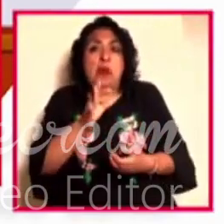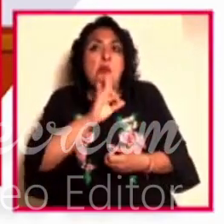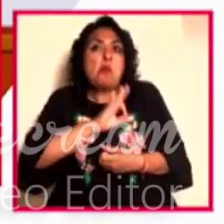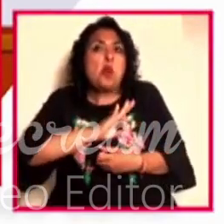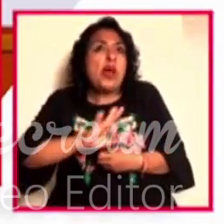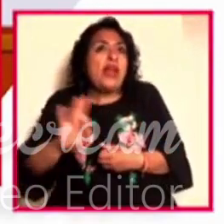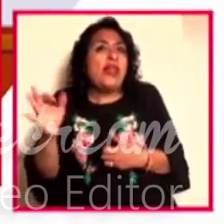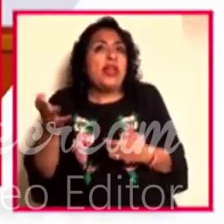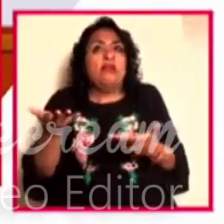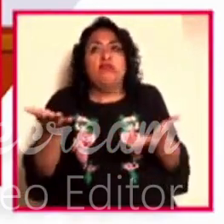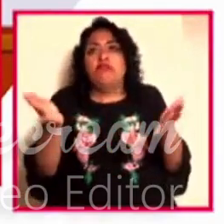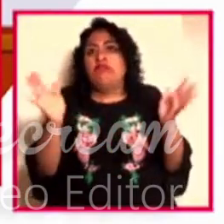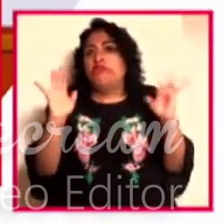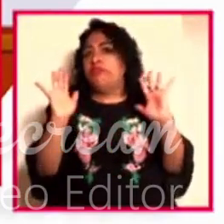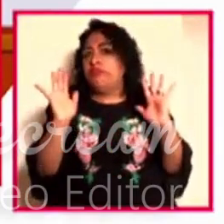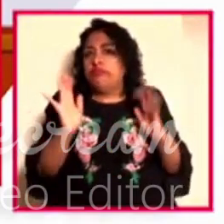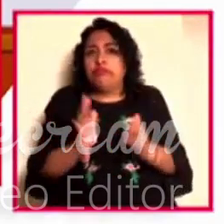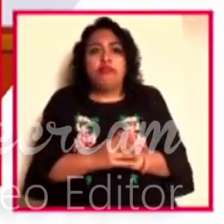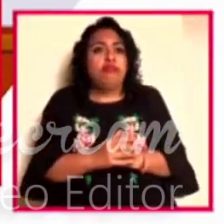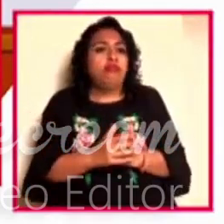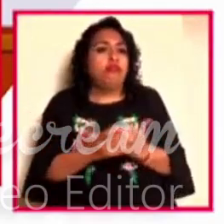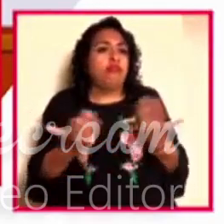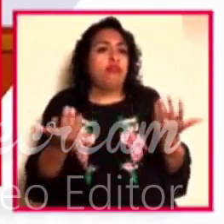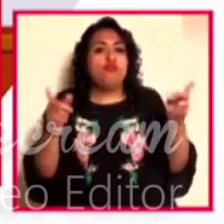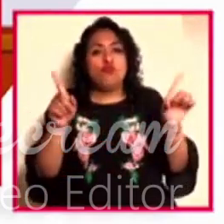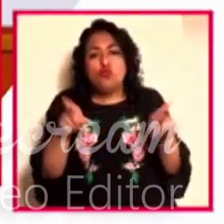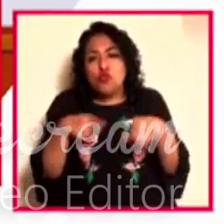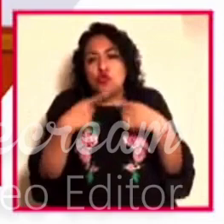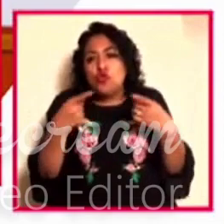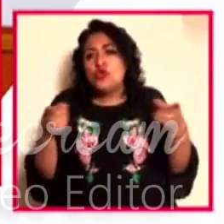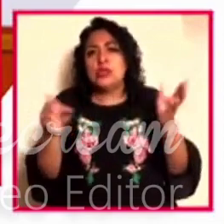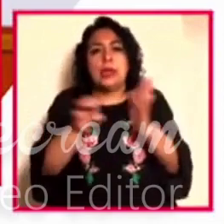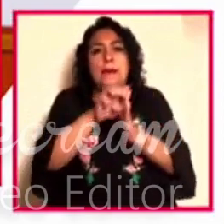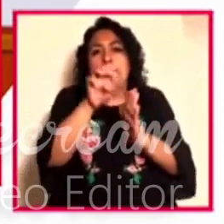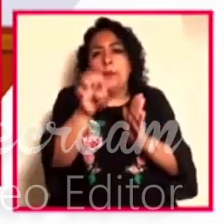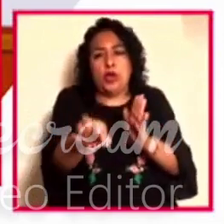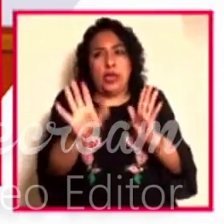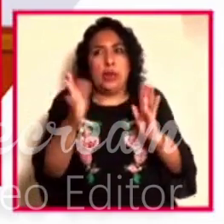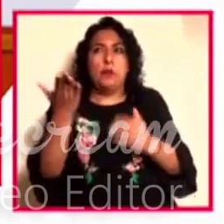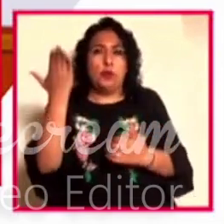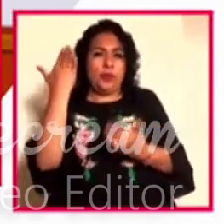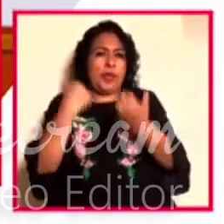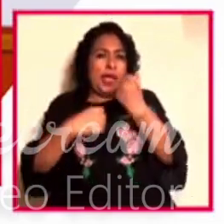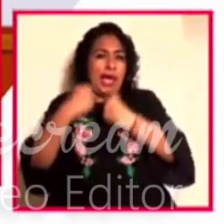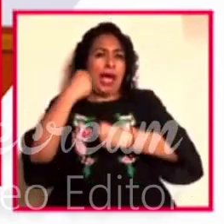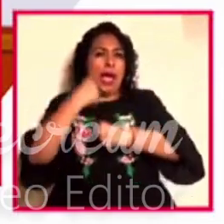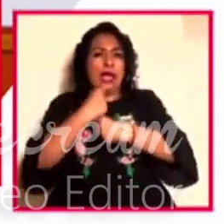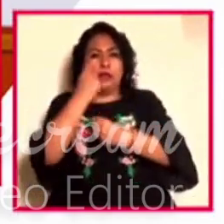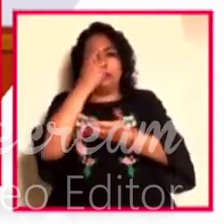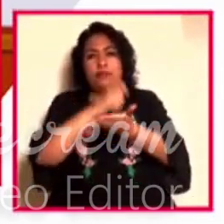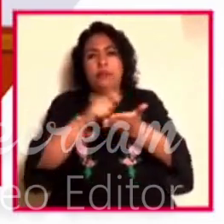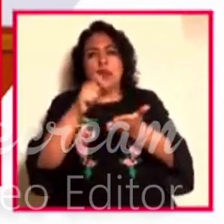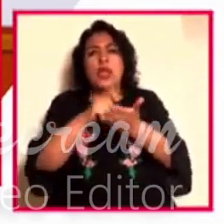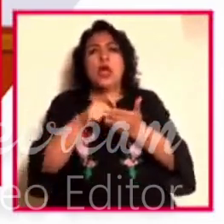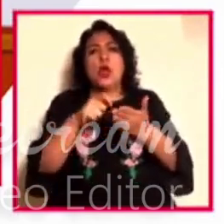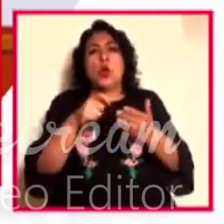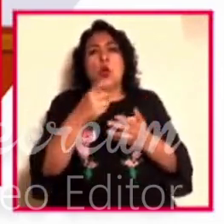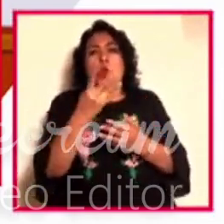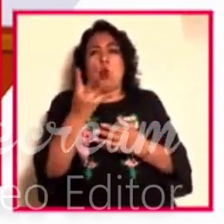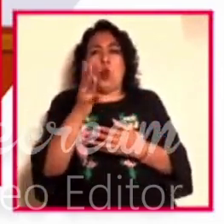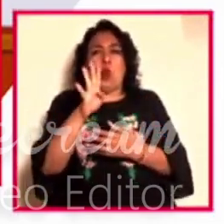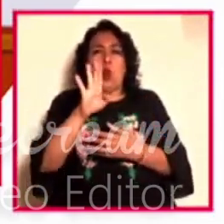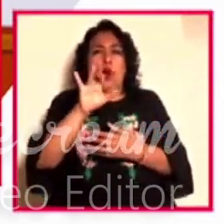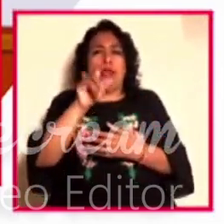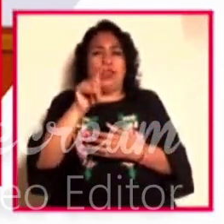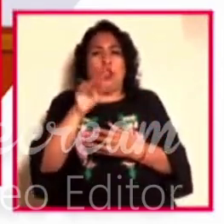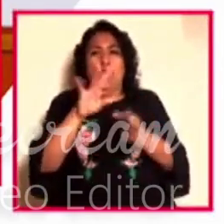desencadenar una obra de música. Por ejemplo, hace muchos años escribí un cuarteto de cuerdas que se llama